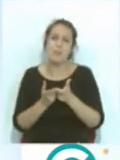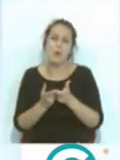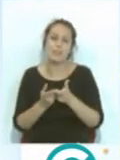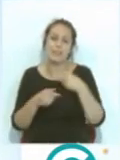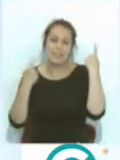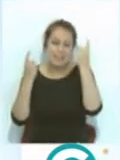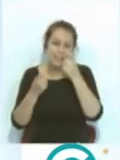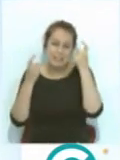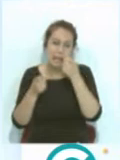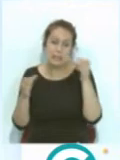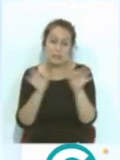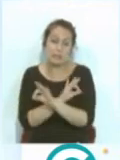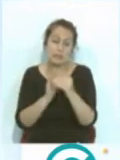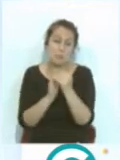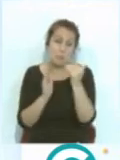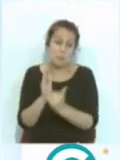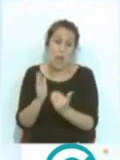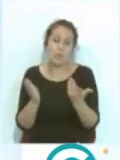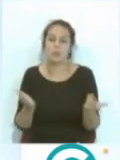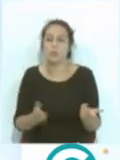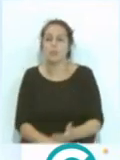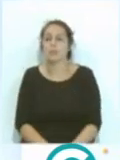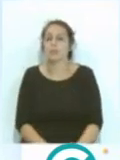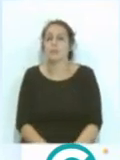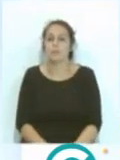tratan de equivocarse menos, no